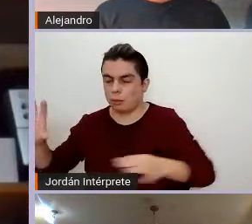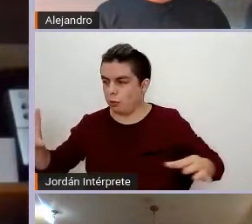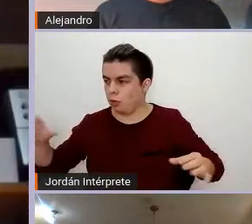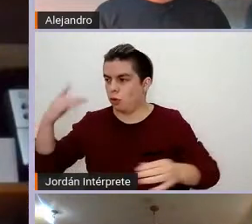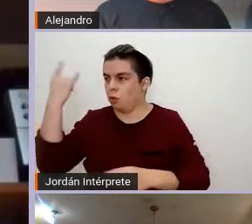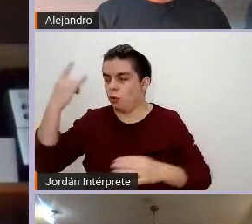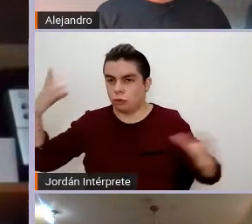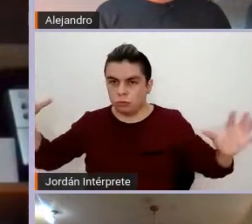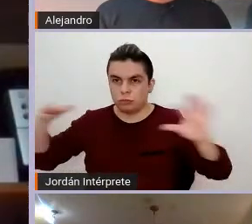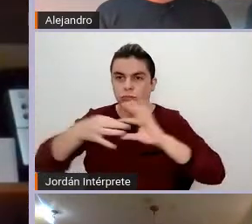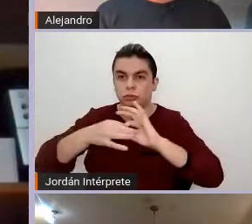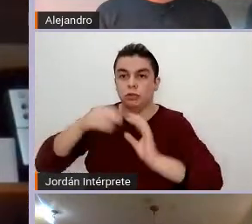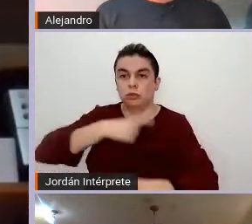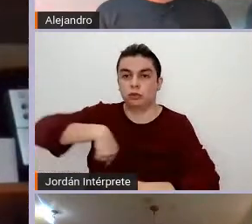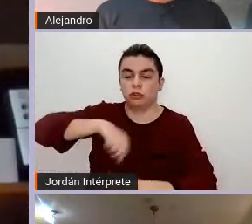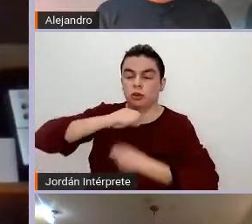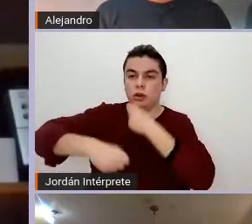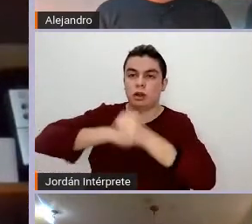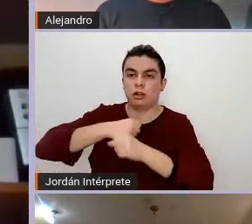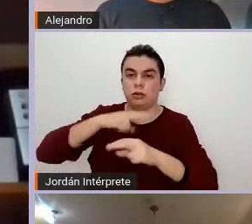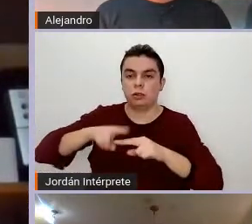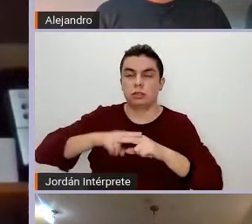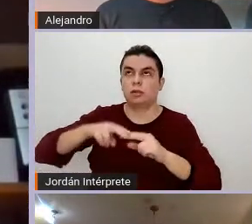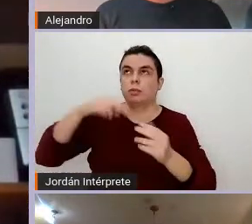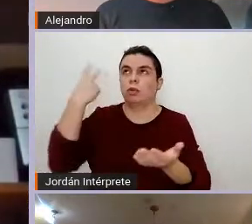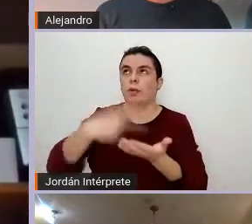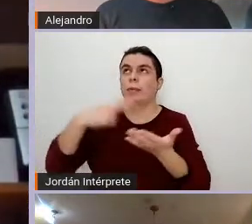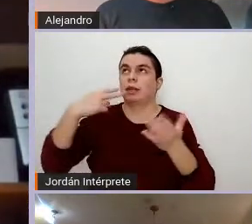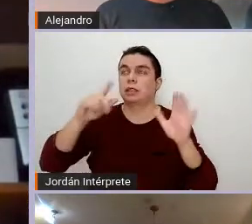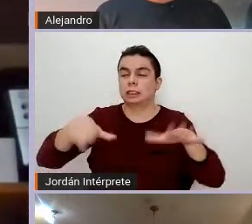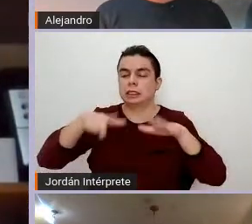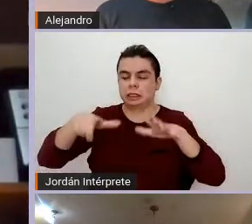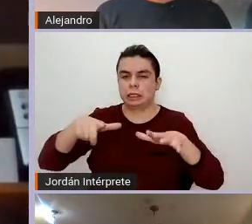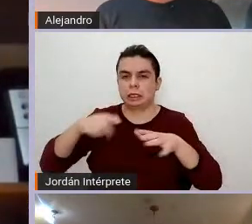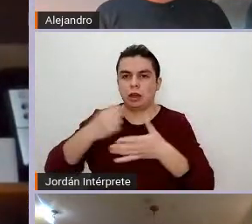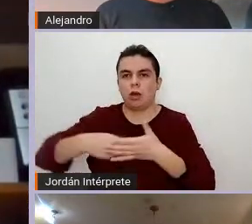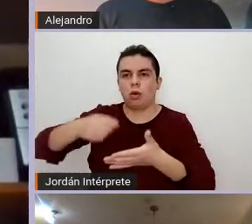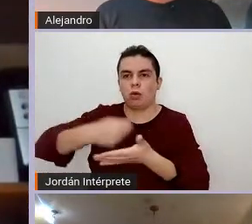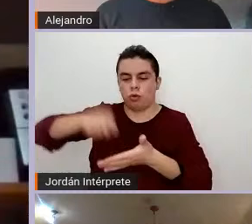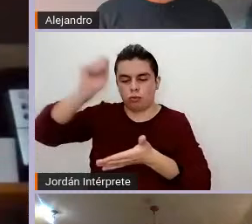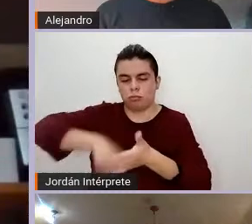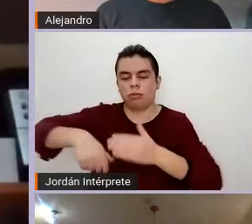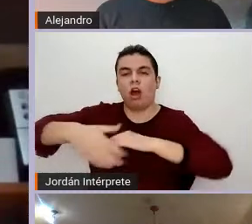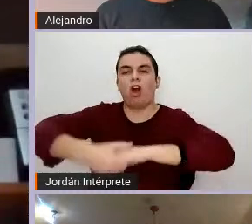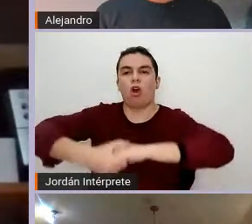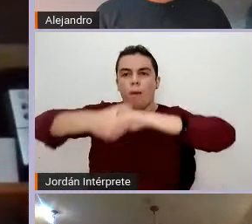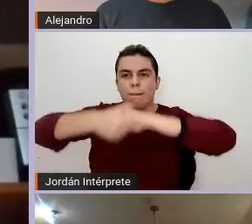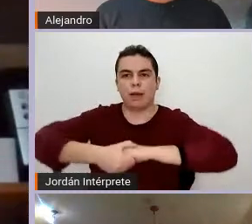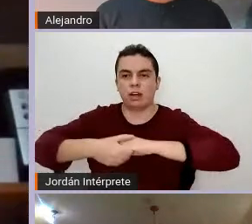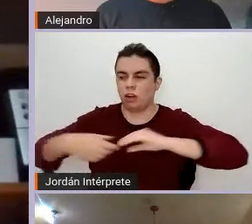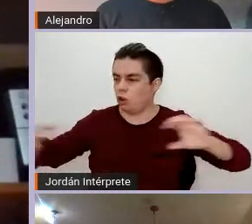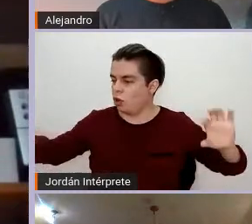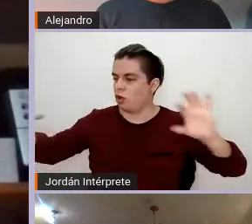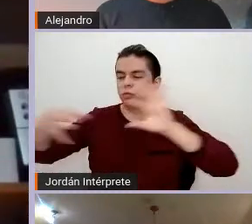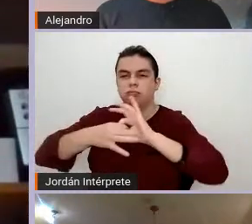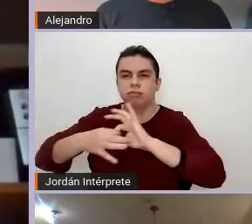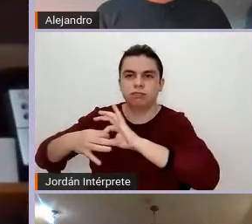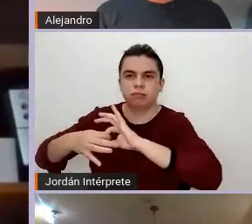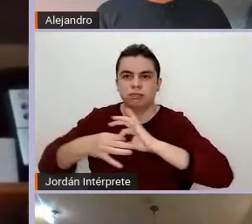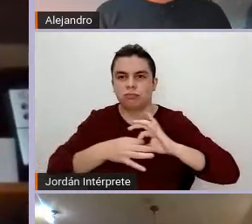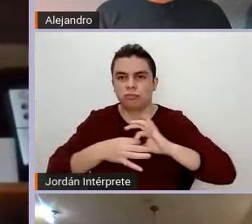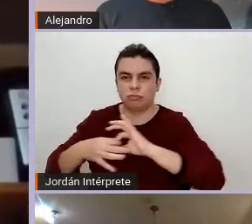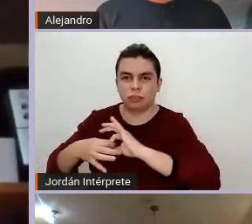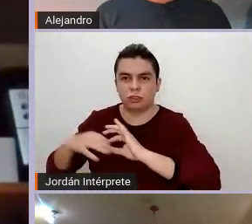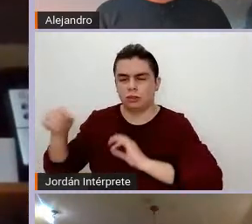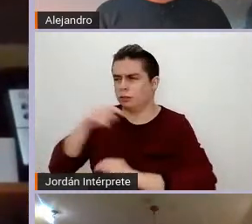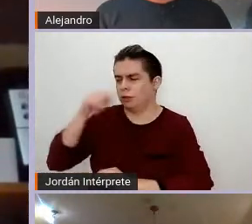suscribió un convenio de colaboración entre estas dos instituciones y posteriormente se propuso como iniciativa conjunta crear este premio Tesis